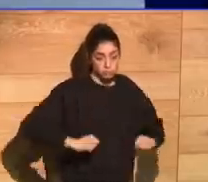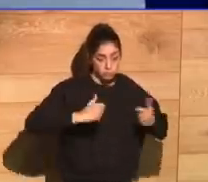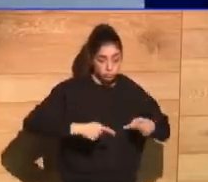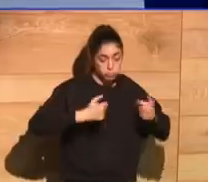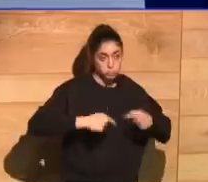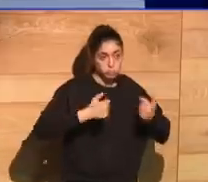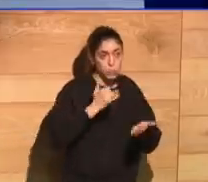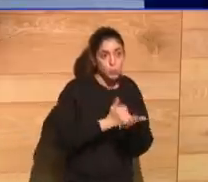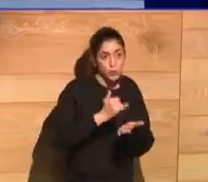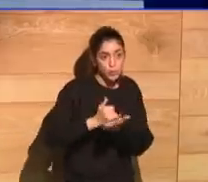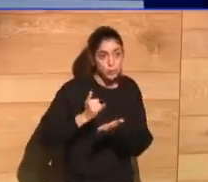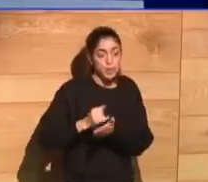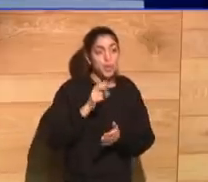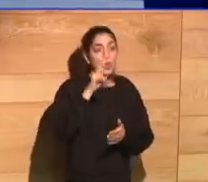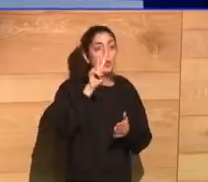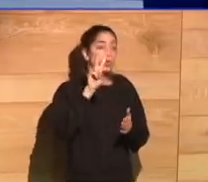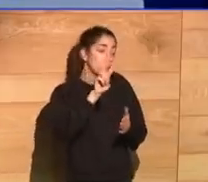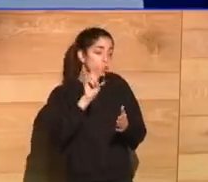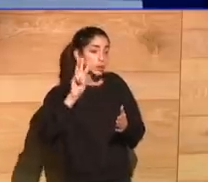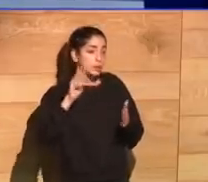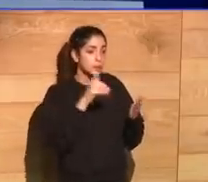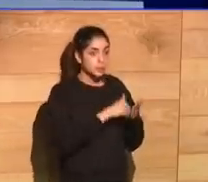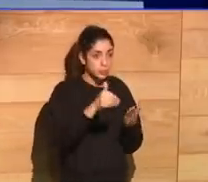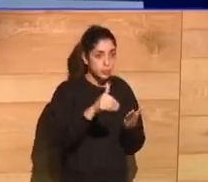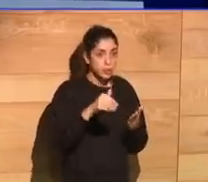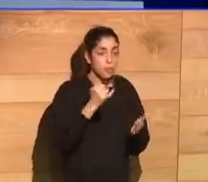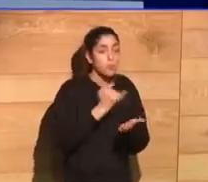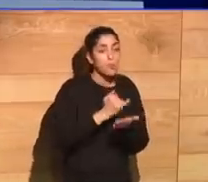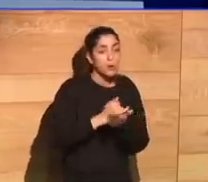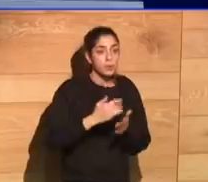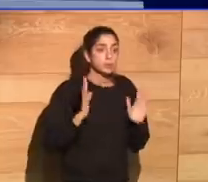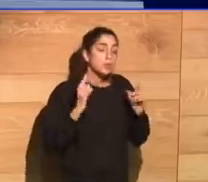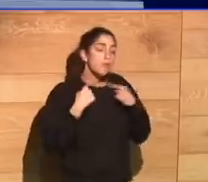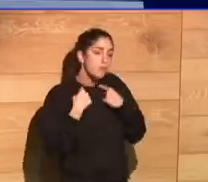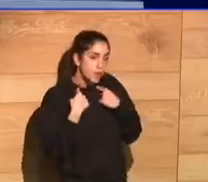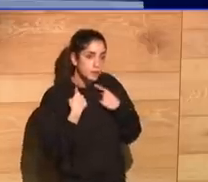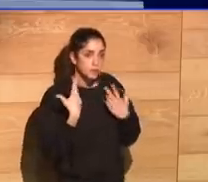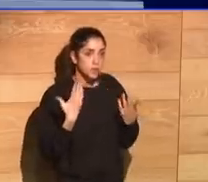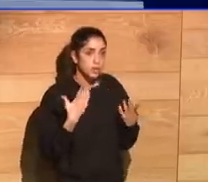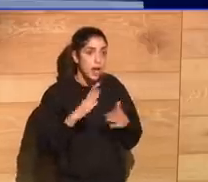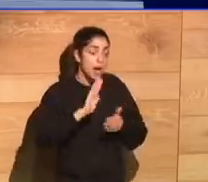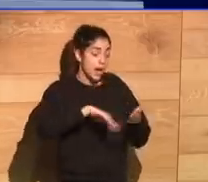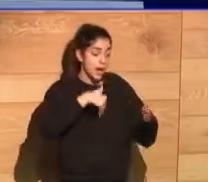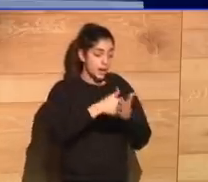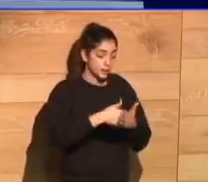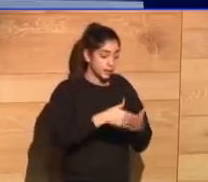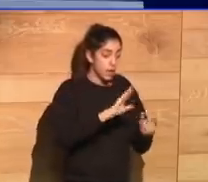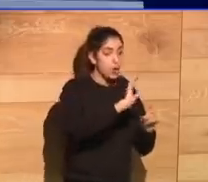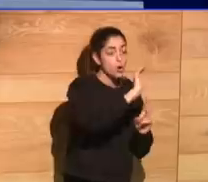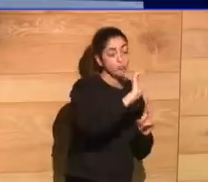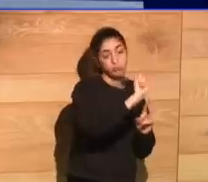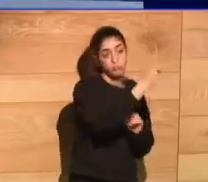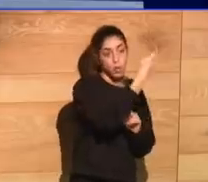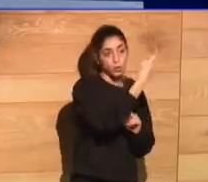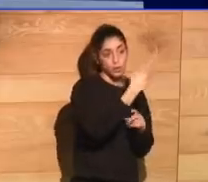o sea, más de 2 millones, casi 3 millones de dólares, solo en pruebas fracasadas, hasta llegar a un camino, porque ahora nos parece lo más normal del